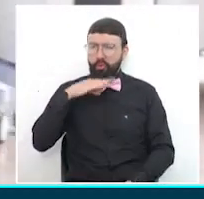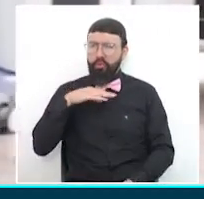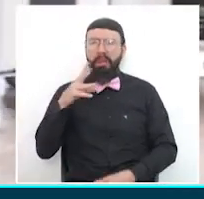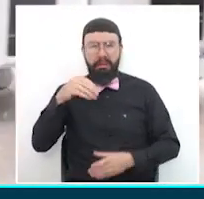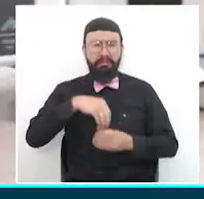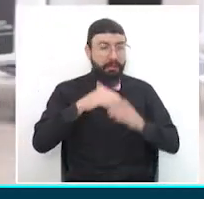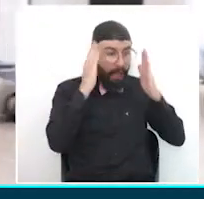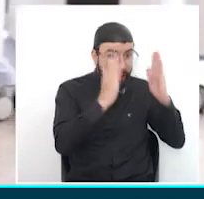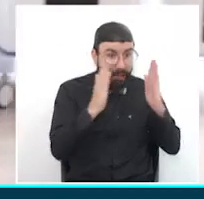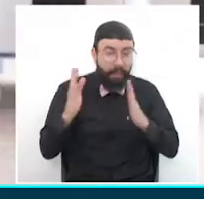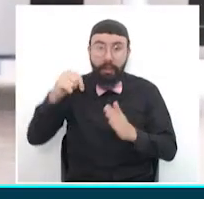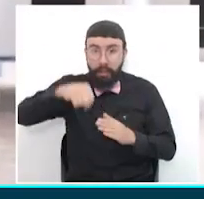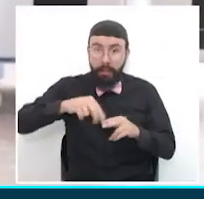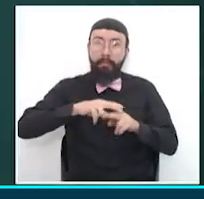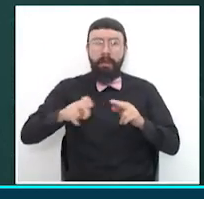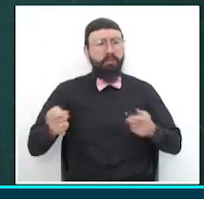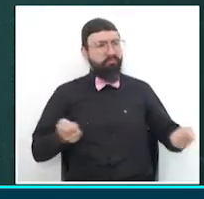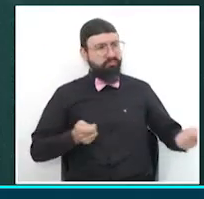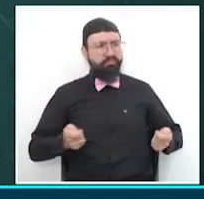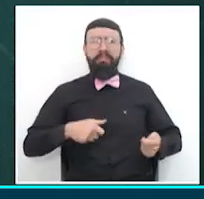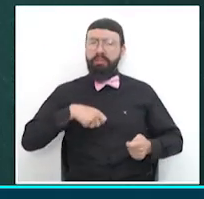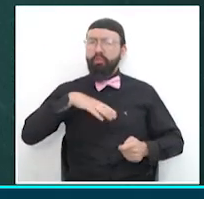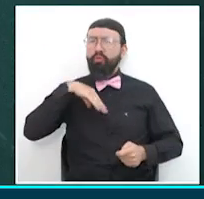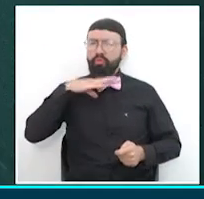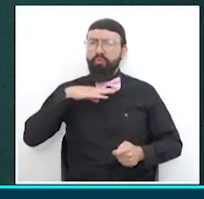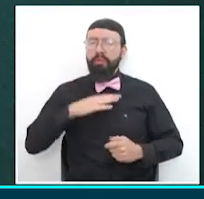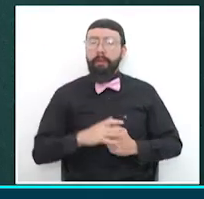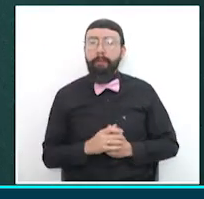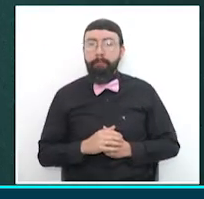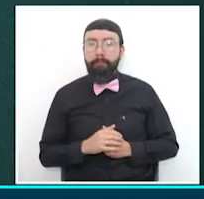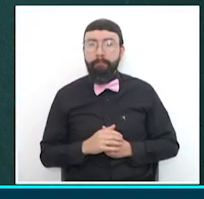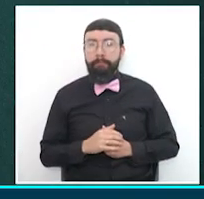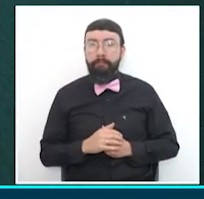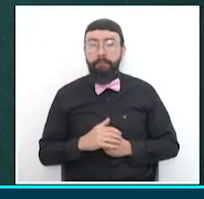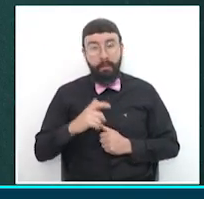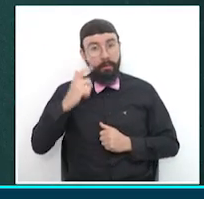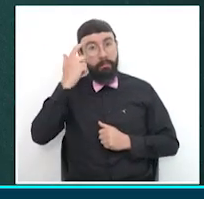de la pandemia en Manizales. En el sentido de que considero que las